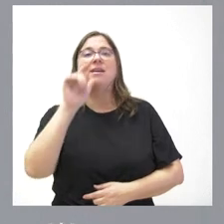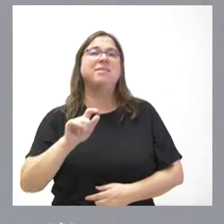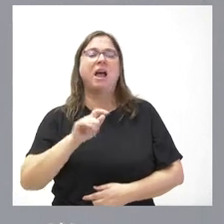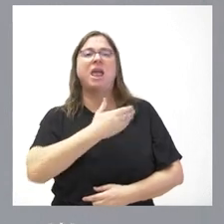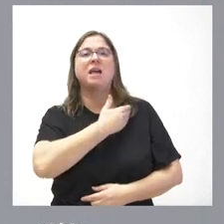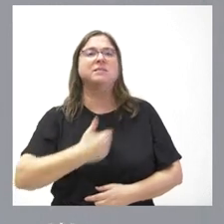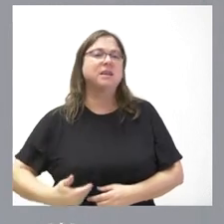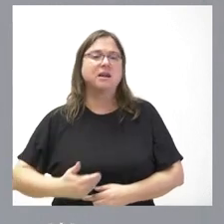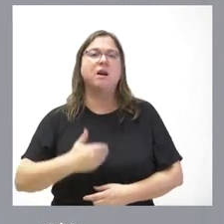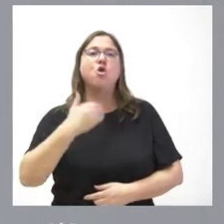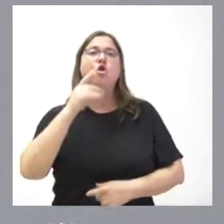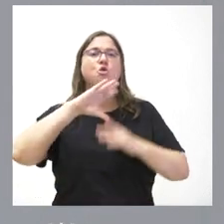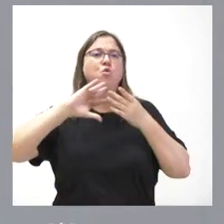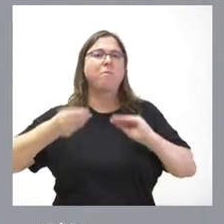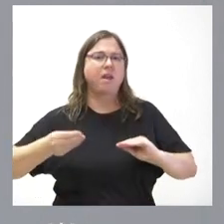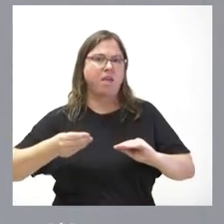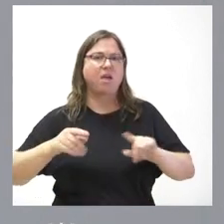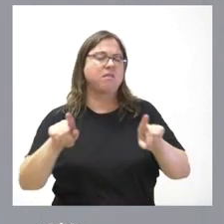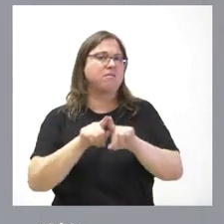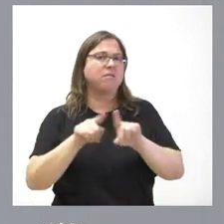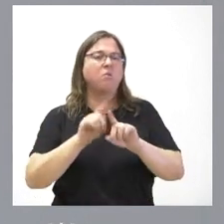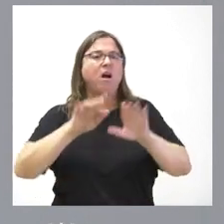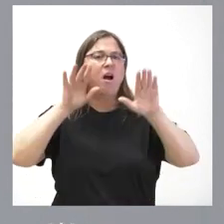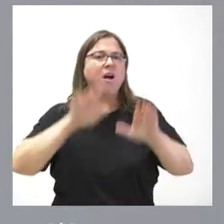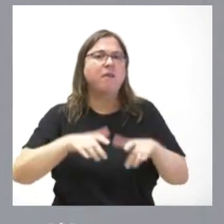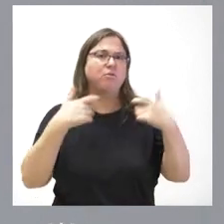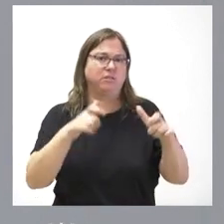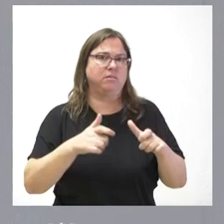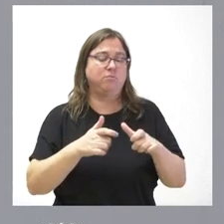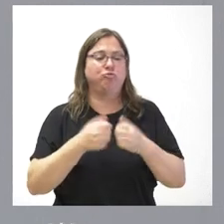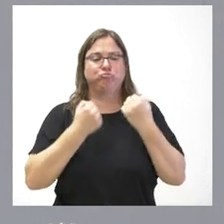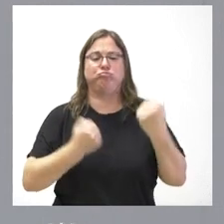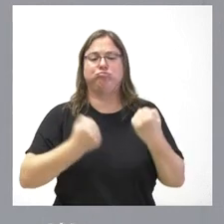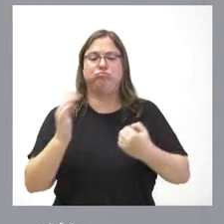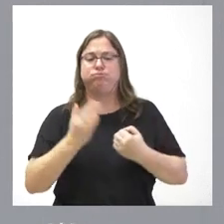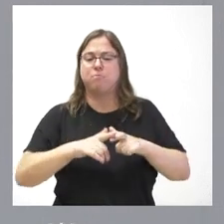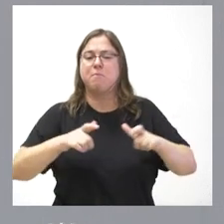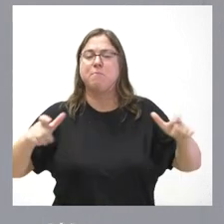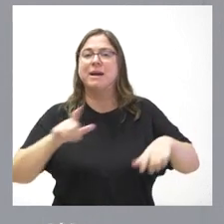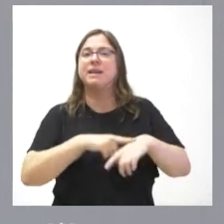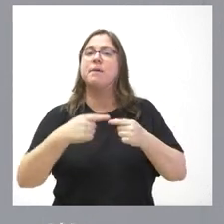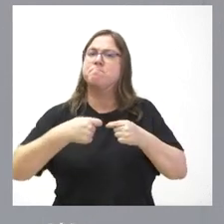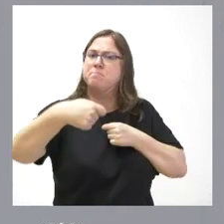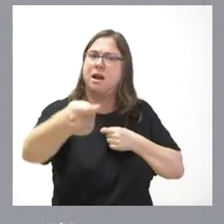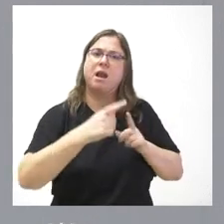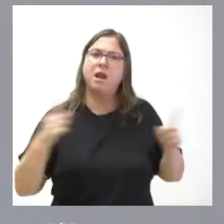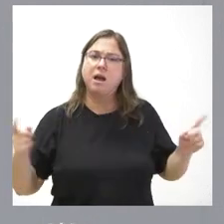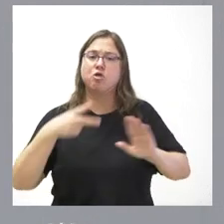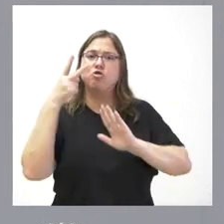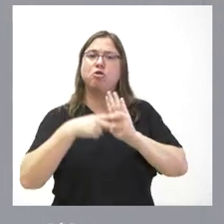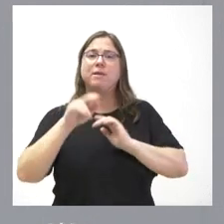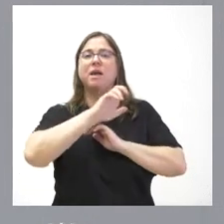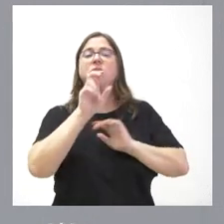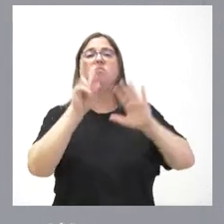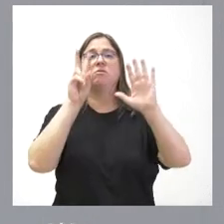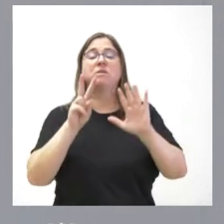o de Rumanía que tenía una visión a favor del sector productivo de la fabricación de automó de extender en el tiempo la aplicación de la normativa Euro 7 y no